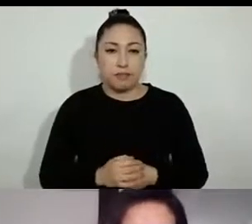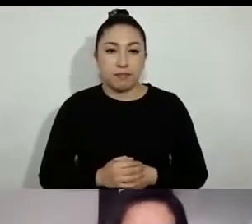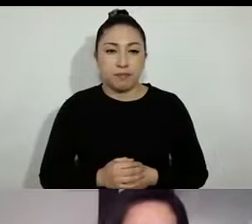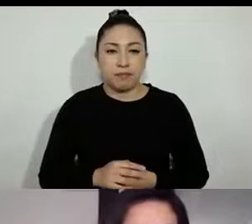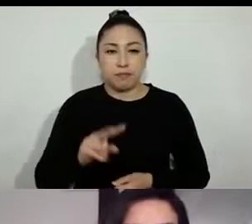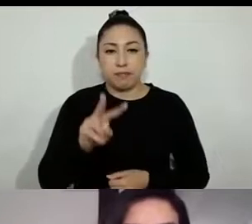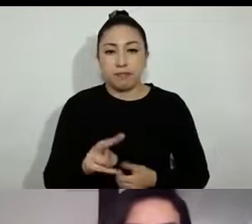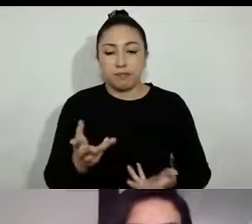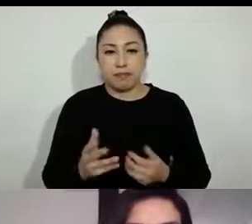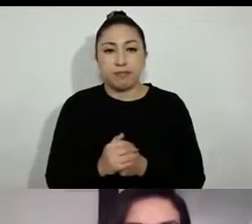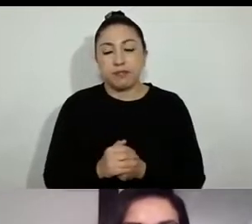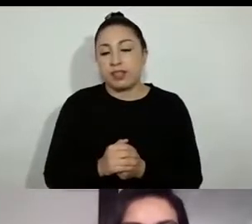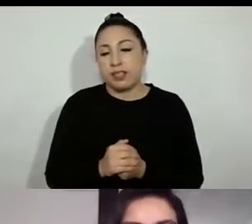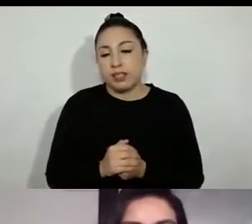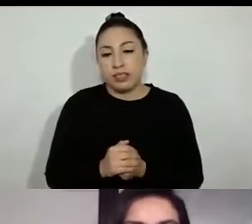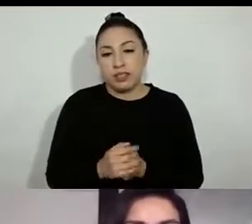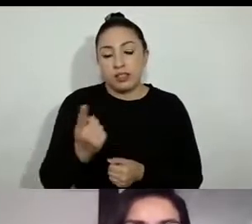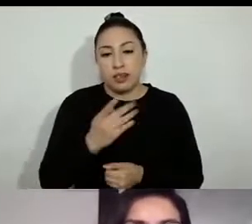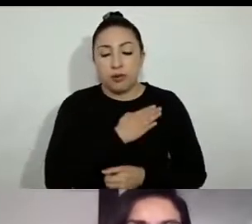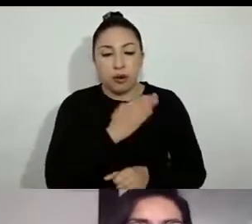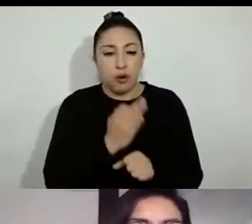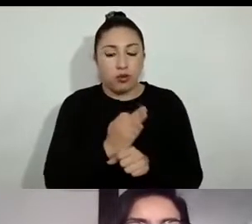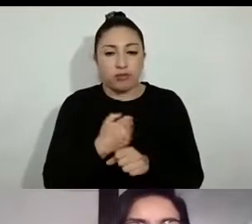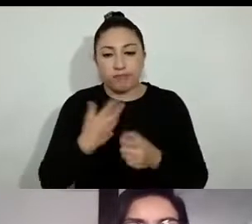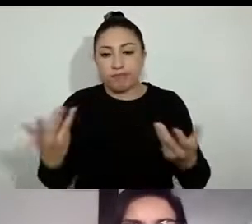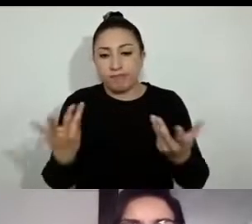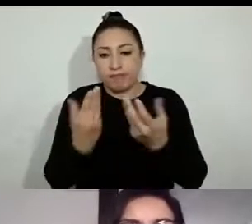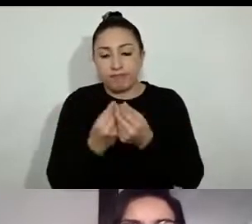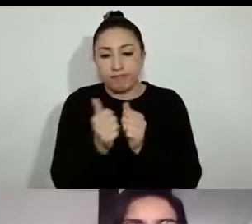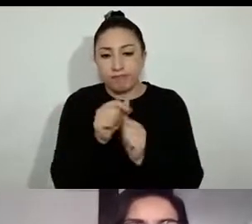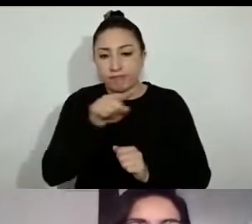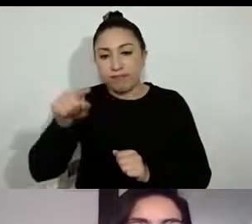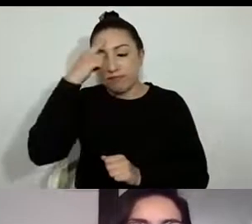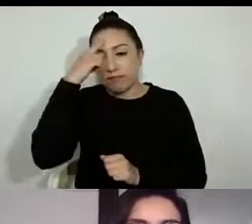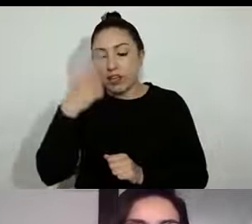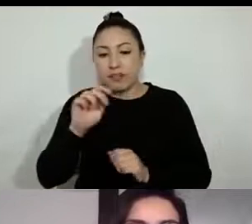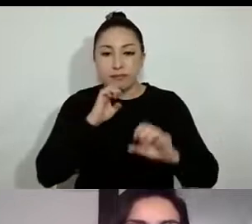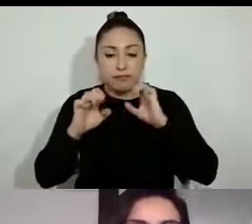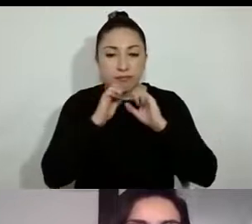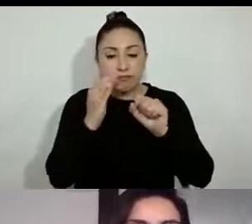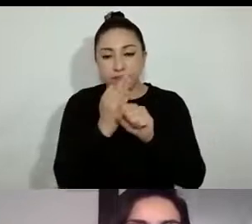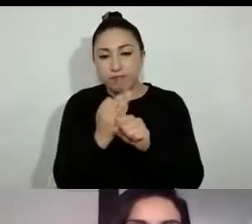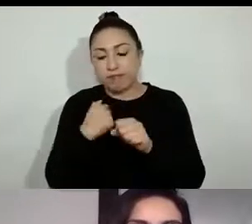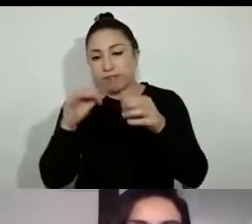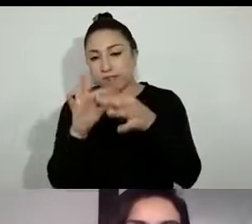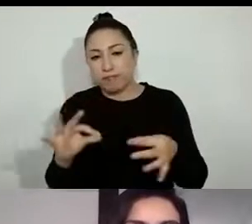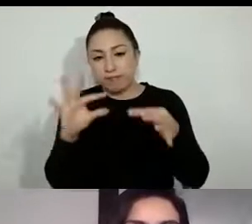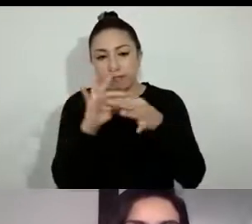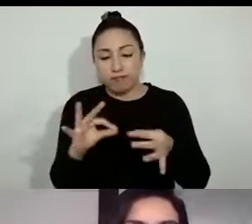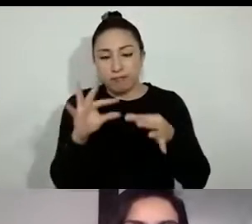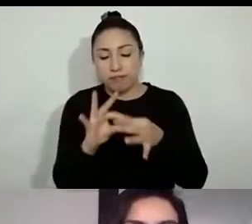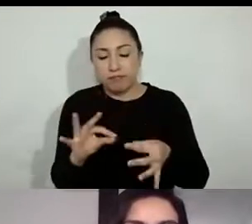me escuchen y bueno, pues por delante quisiera manifestarlo